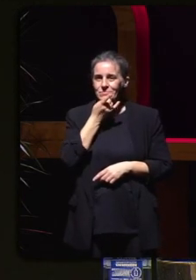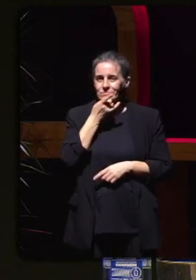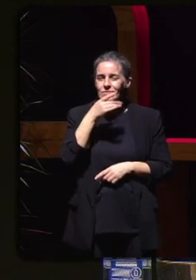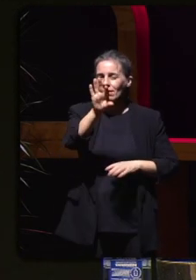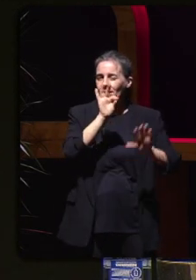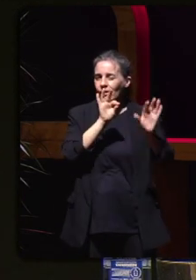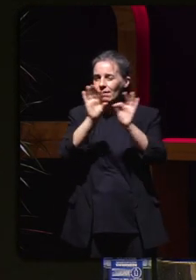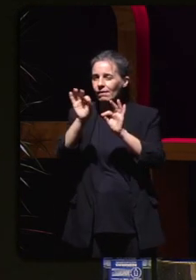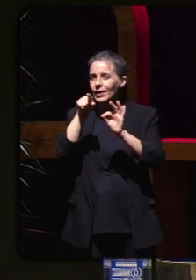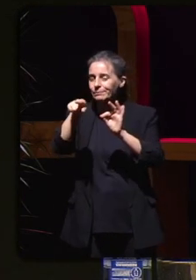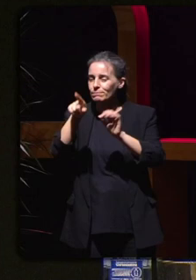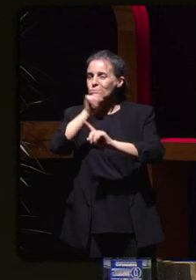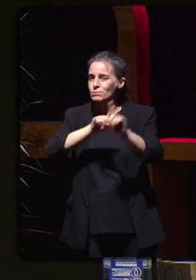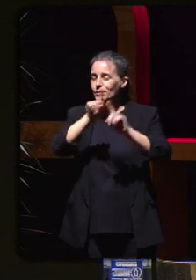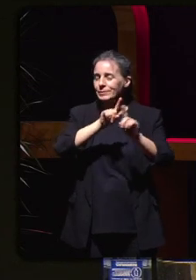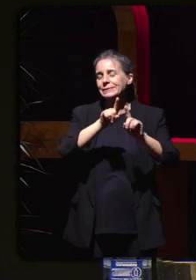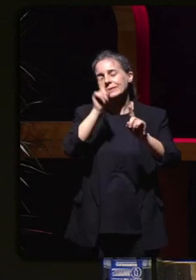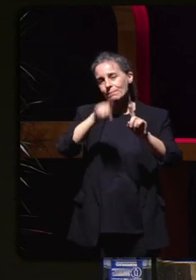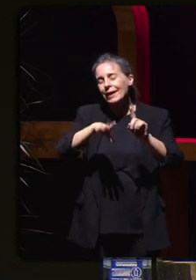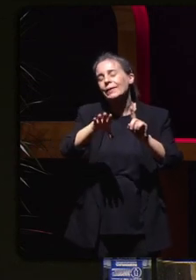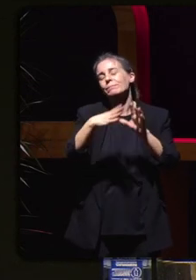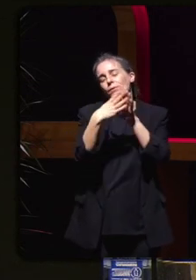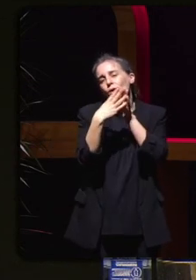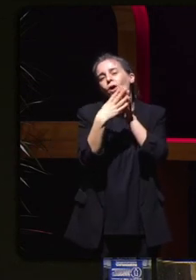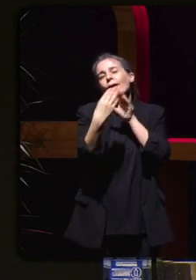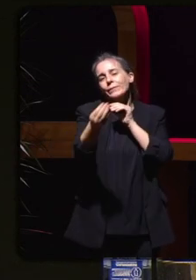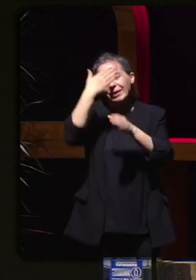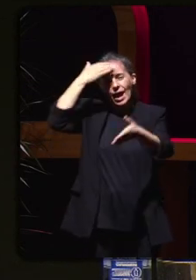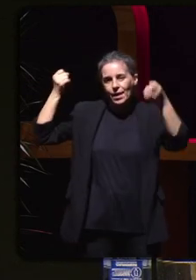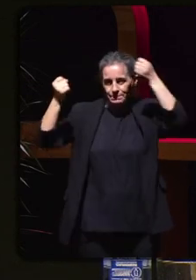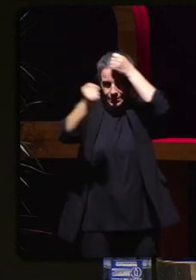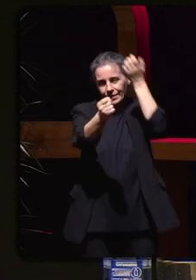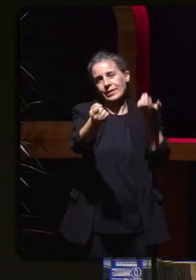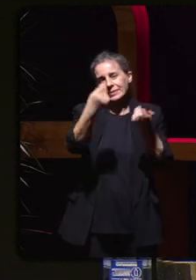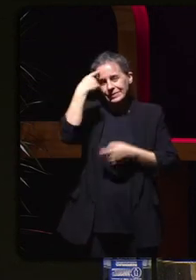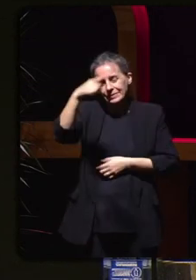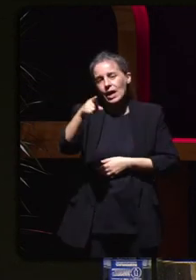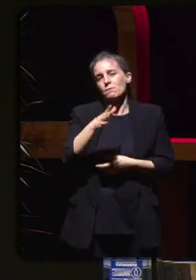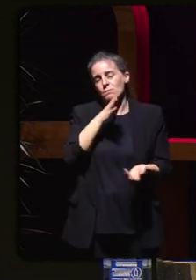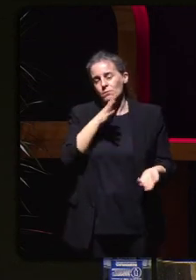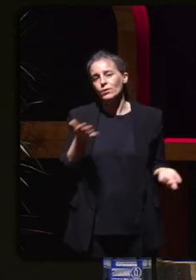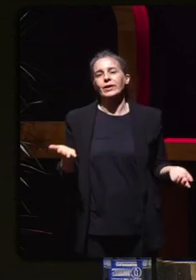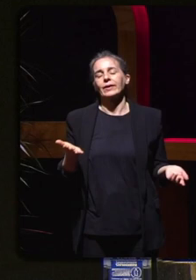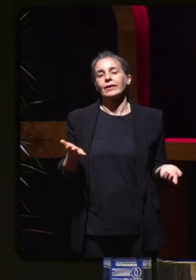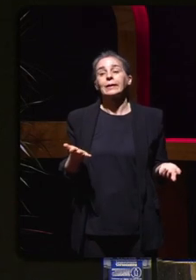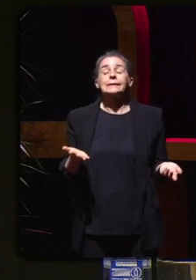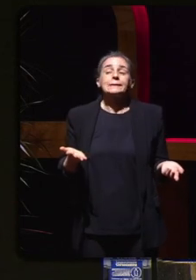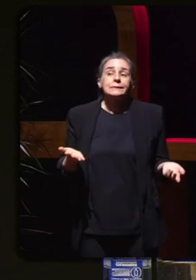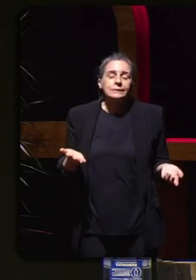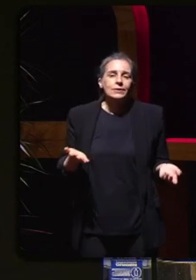compadeces a la gente que lo hace o por lo menos los entiendes Y probablemente tu juicio de valor es